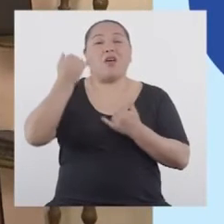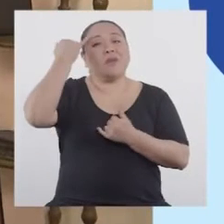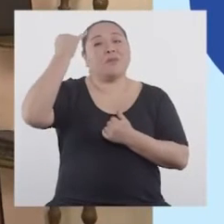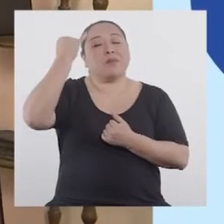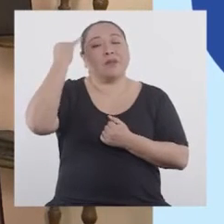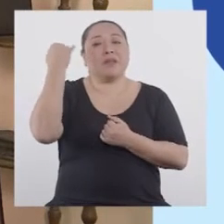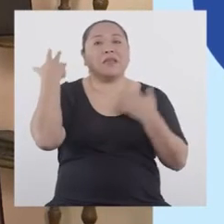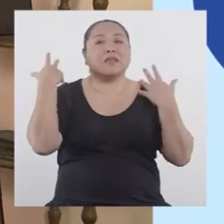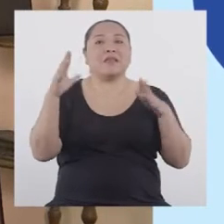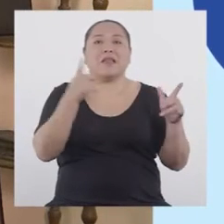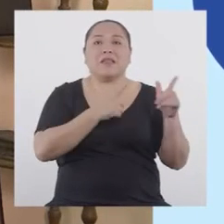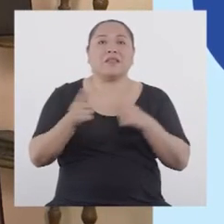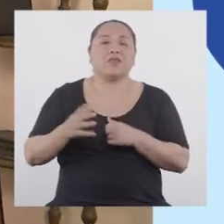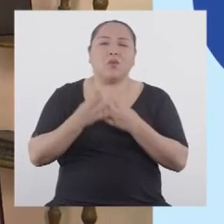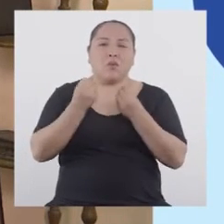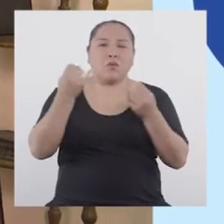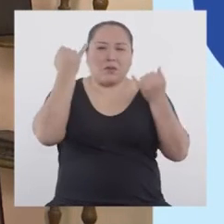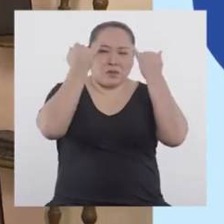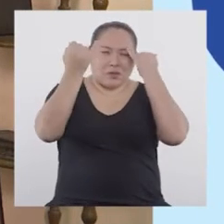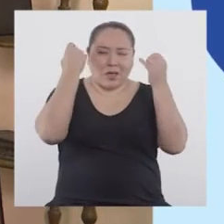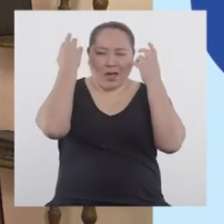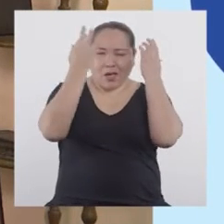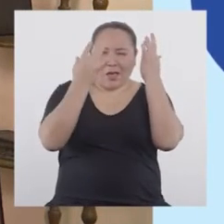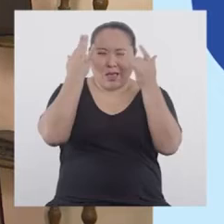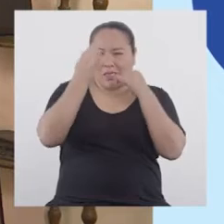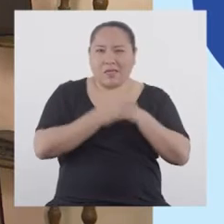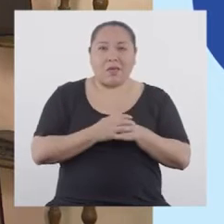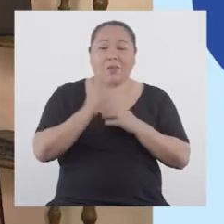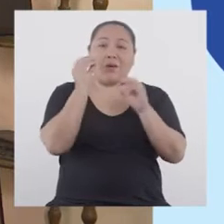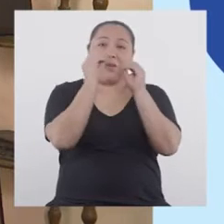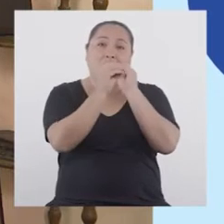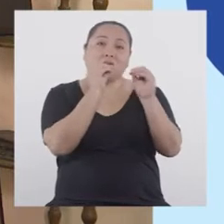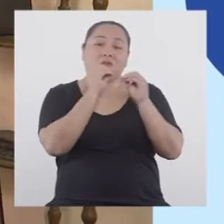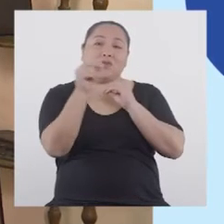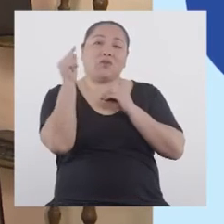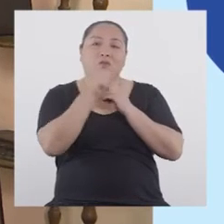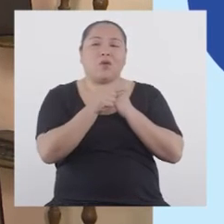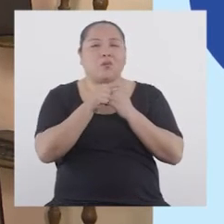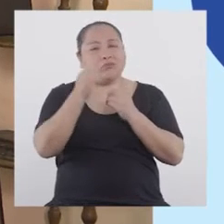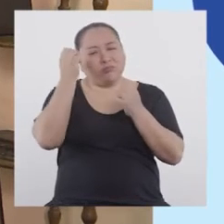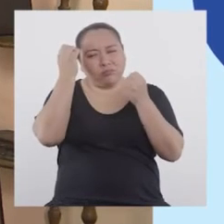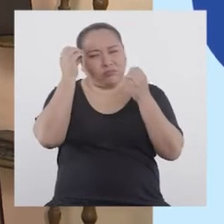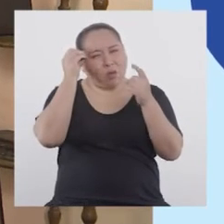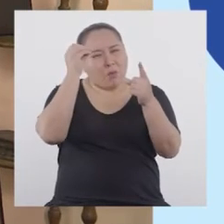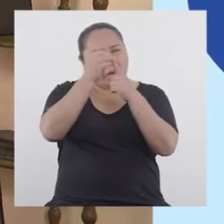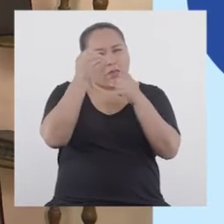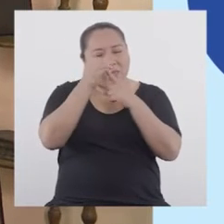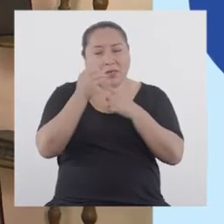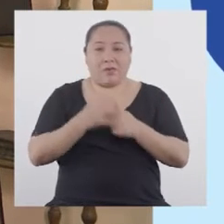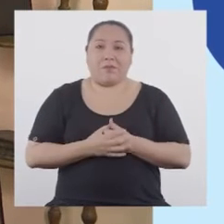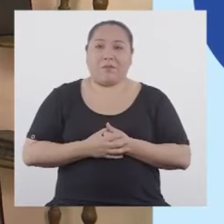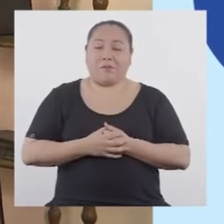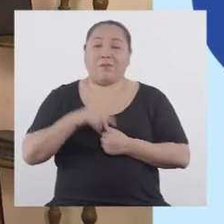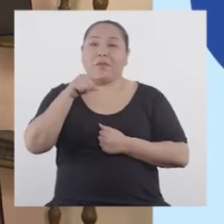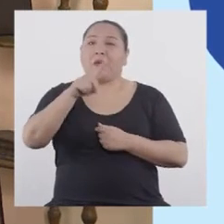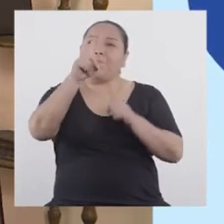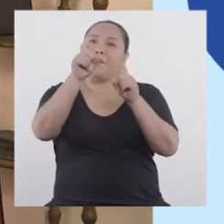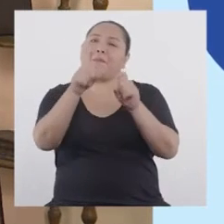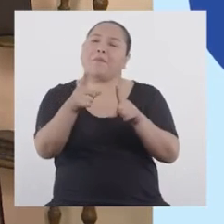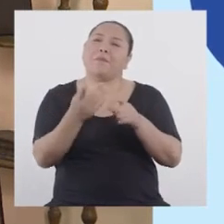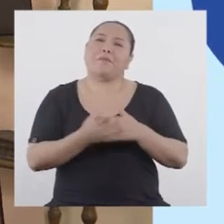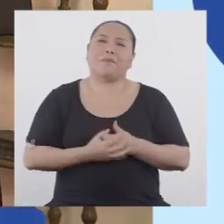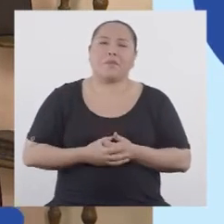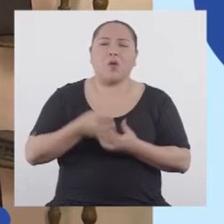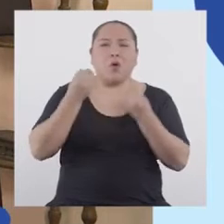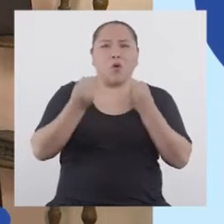Ahora imaginemos que ya tenemos varias ideas creativas para solucionar el foco creativo. La pregunta